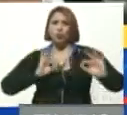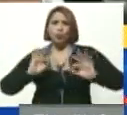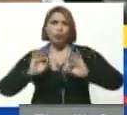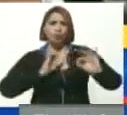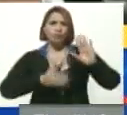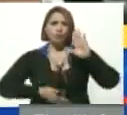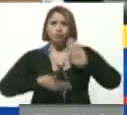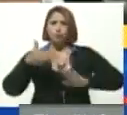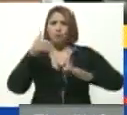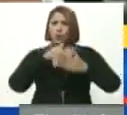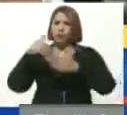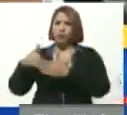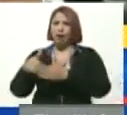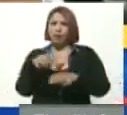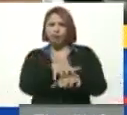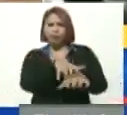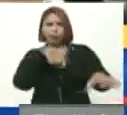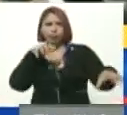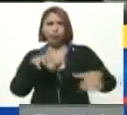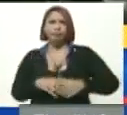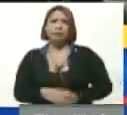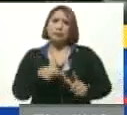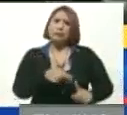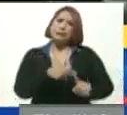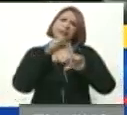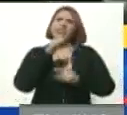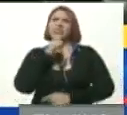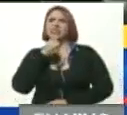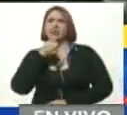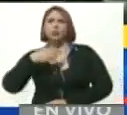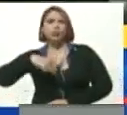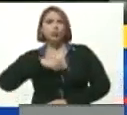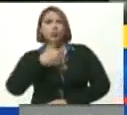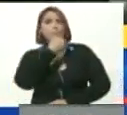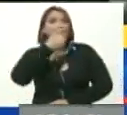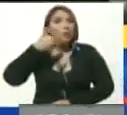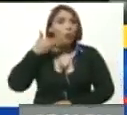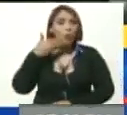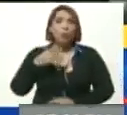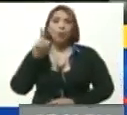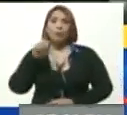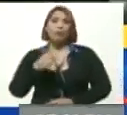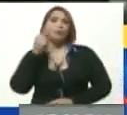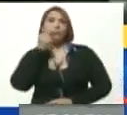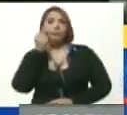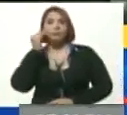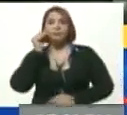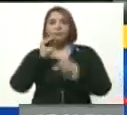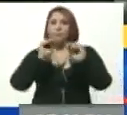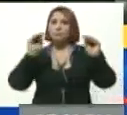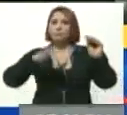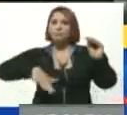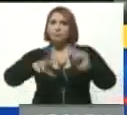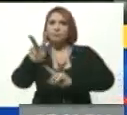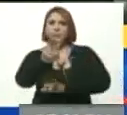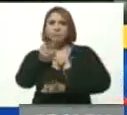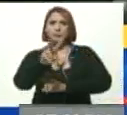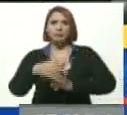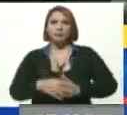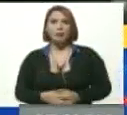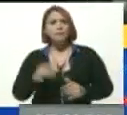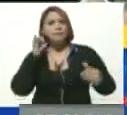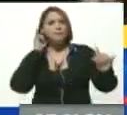votar masivamente y elegir a los mejores y a las mejores. Mi llamado a toda Venezuela: